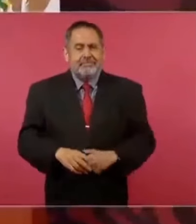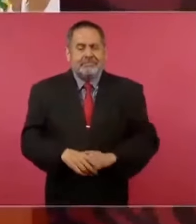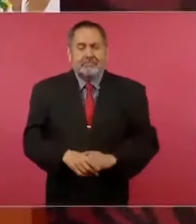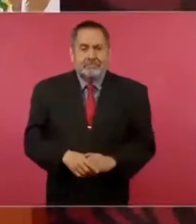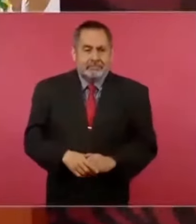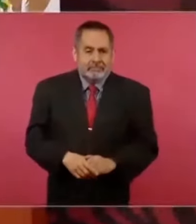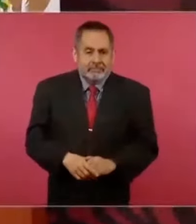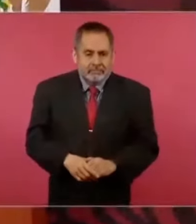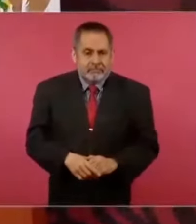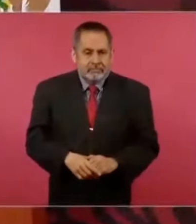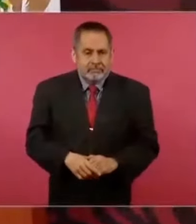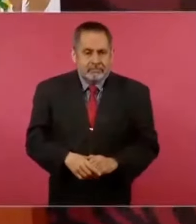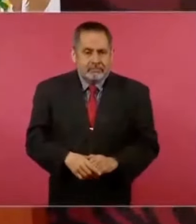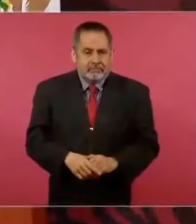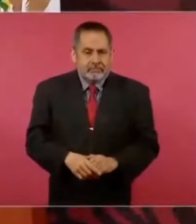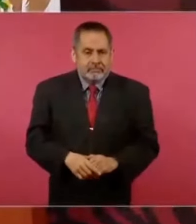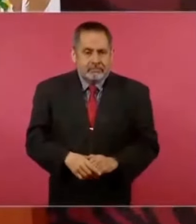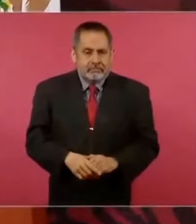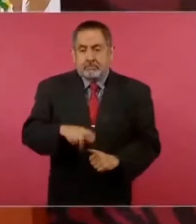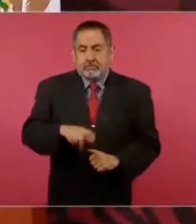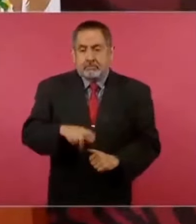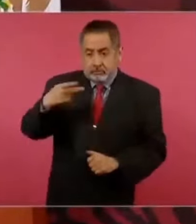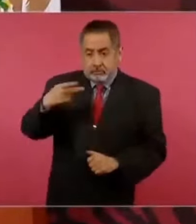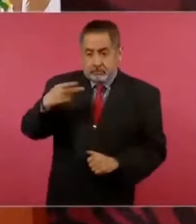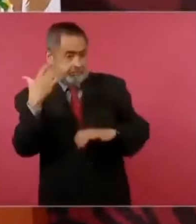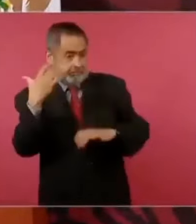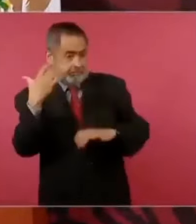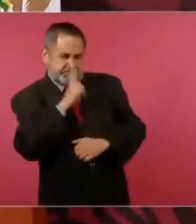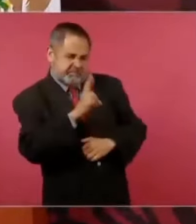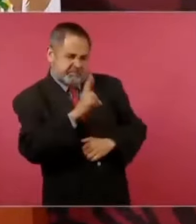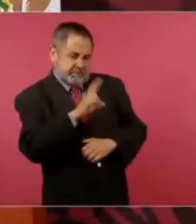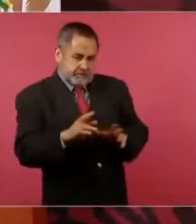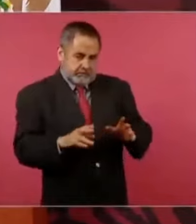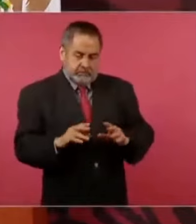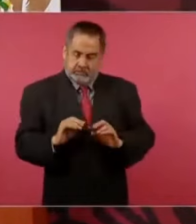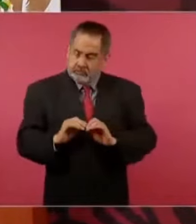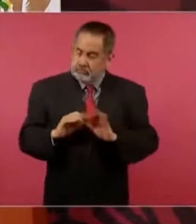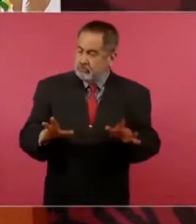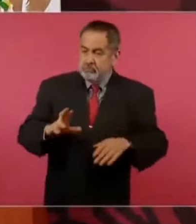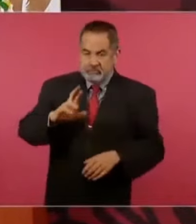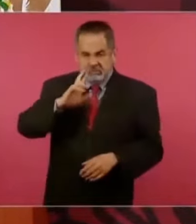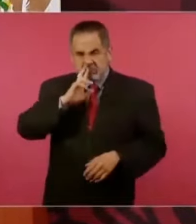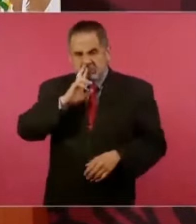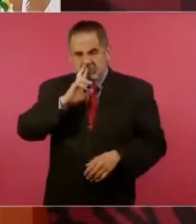hay respuestas de la misma gente brillantes,